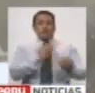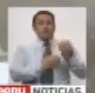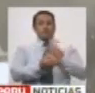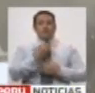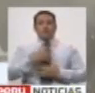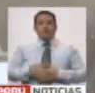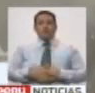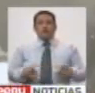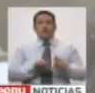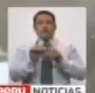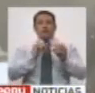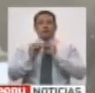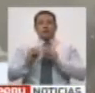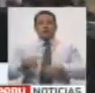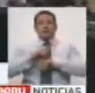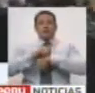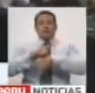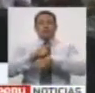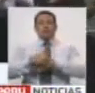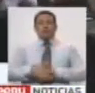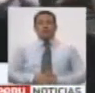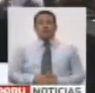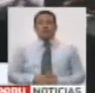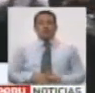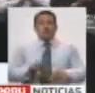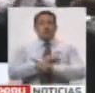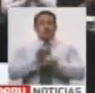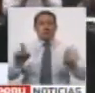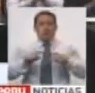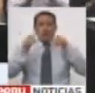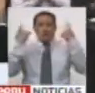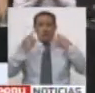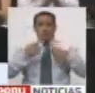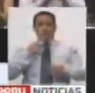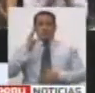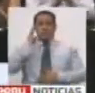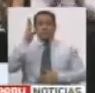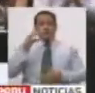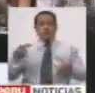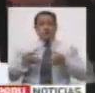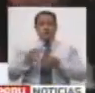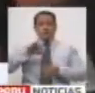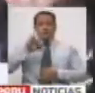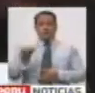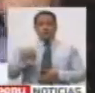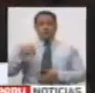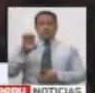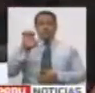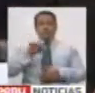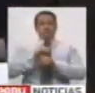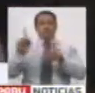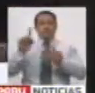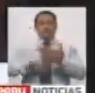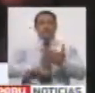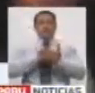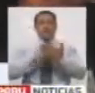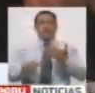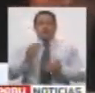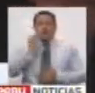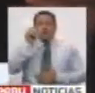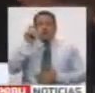y resolverá inmediatamente. De no acatar la disposición del organismo electoral, no se descarta